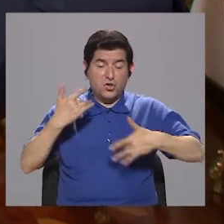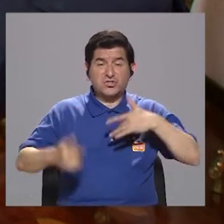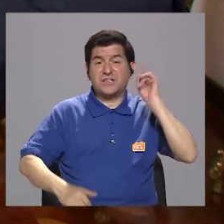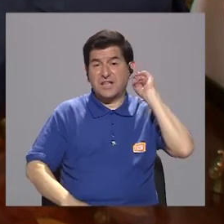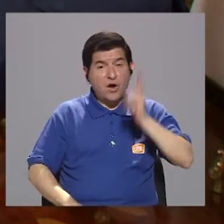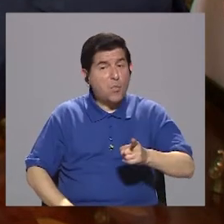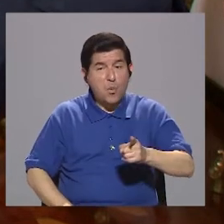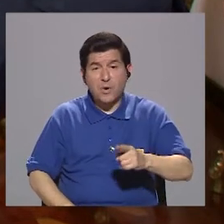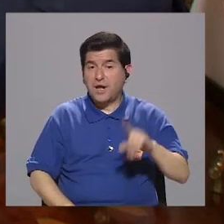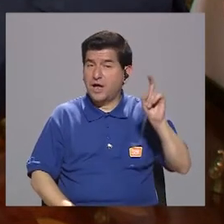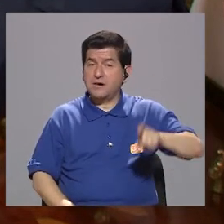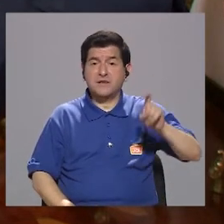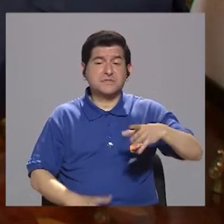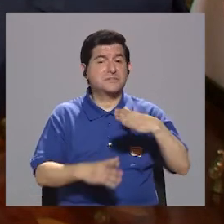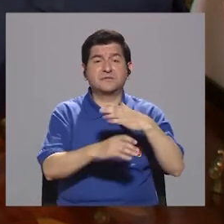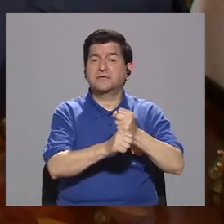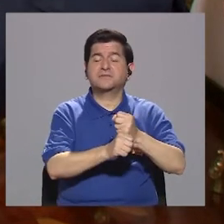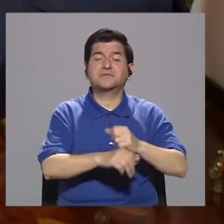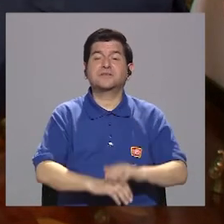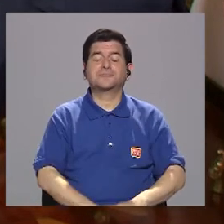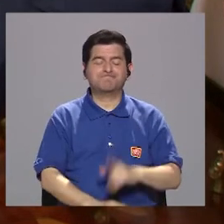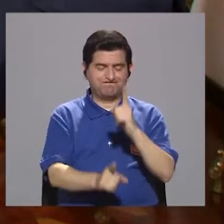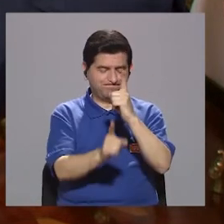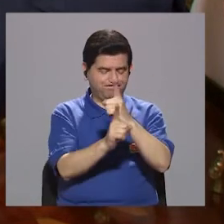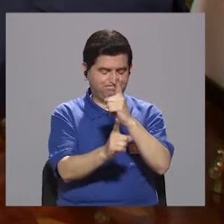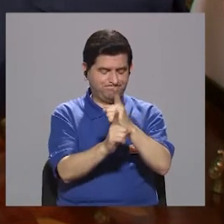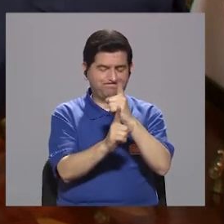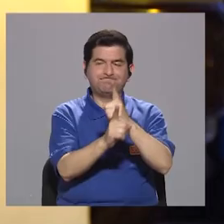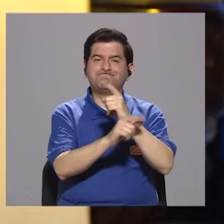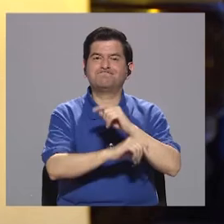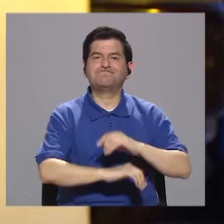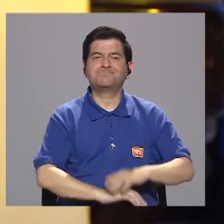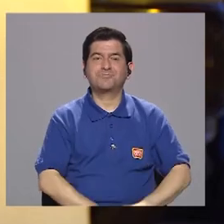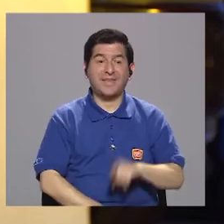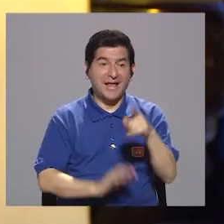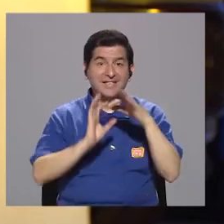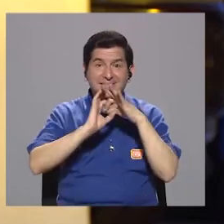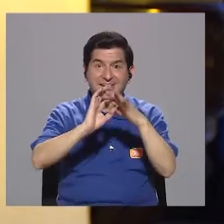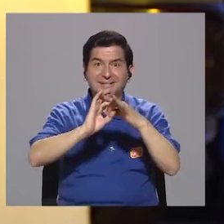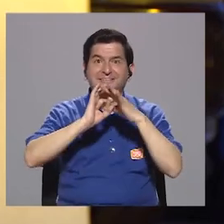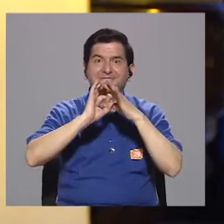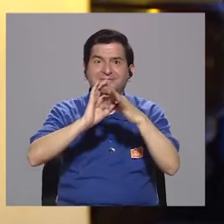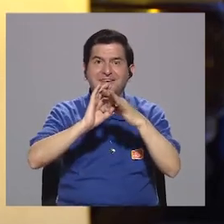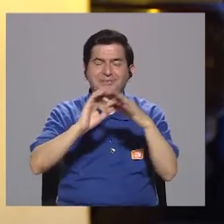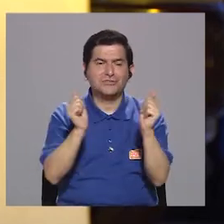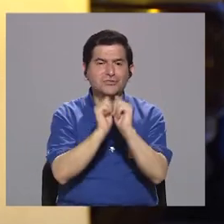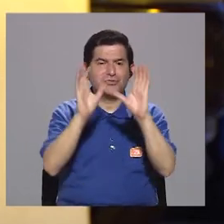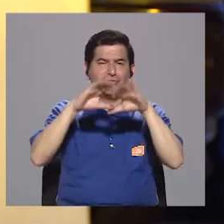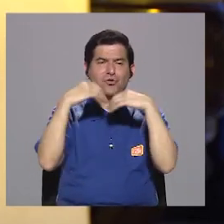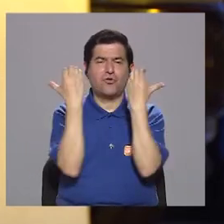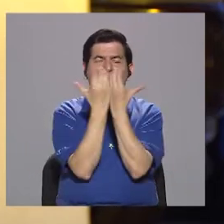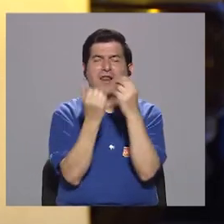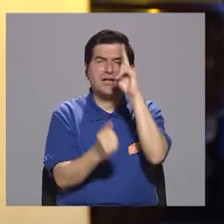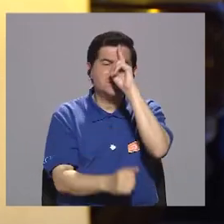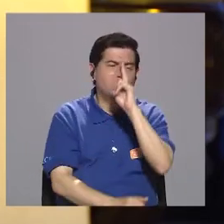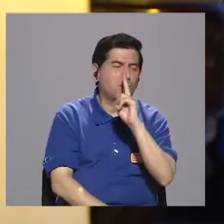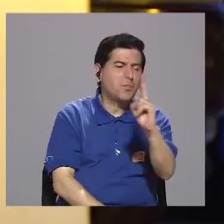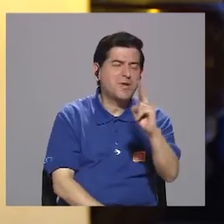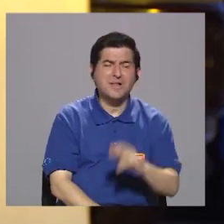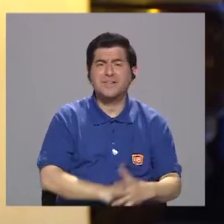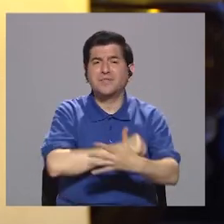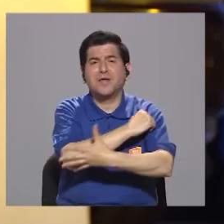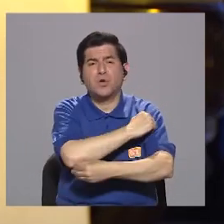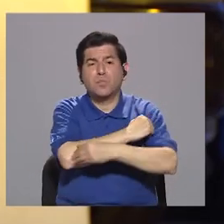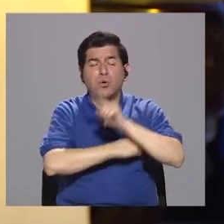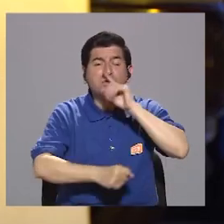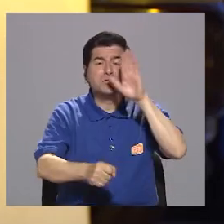obligación que exactamente había hecho eso. Exactamente, y esa relación con las clases humildes, con las clases